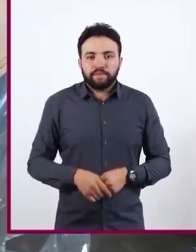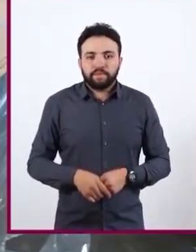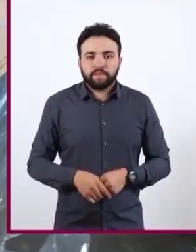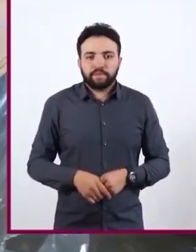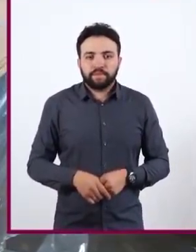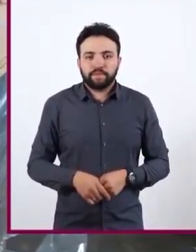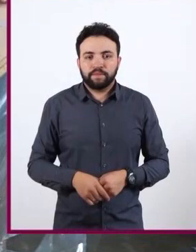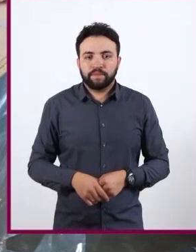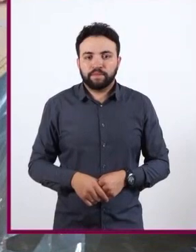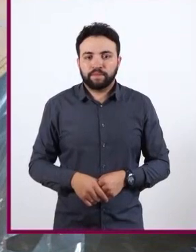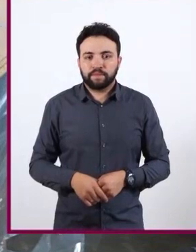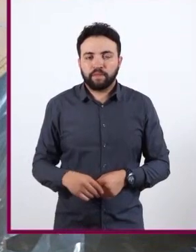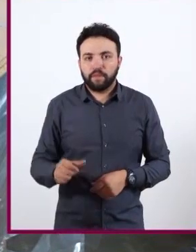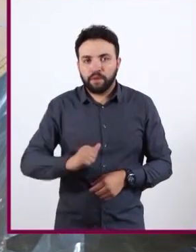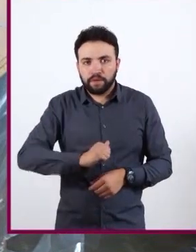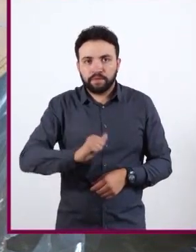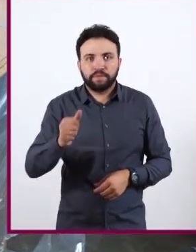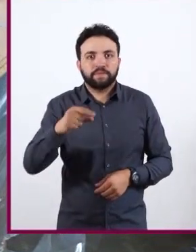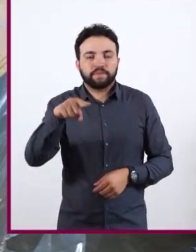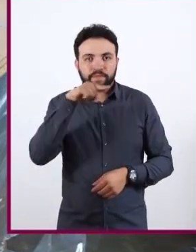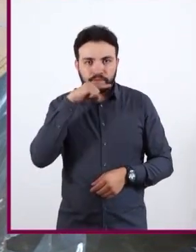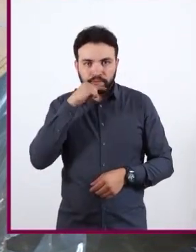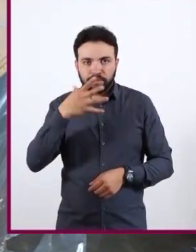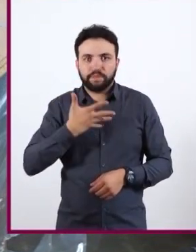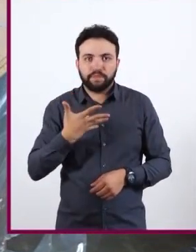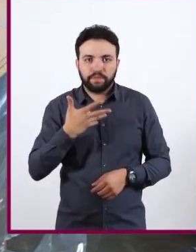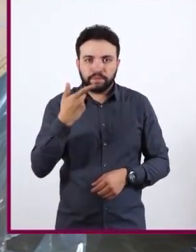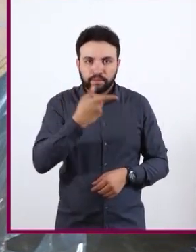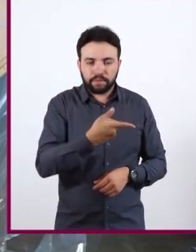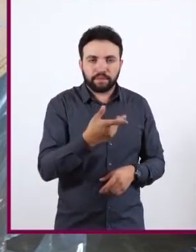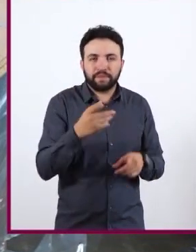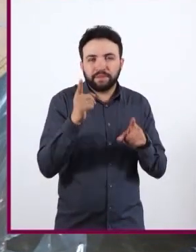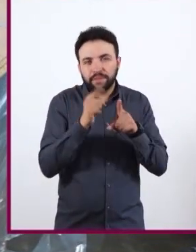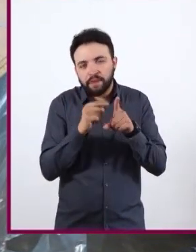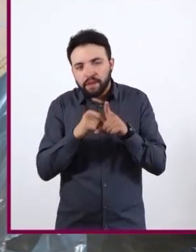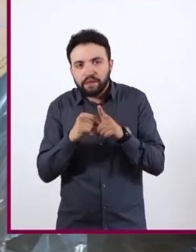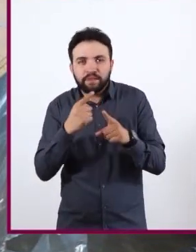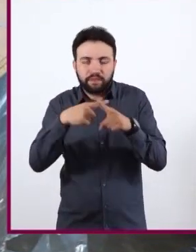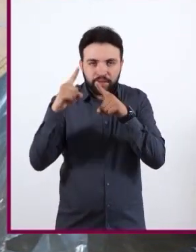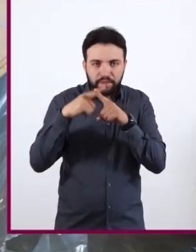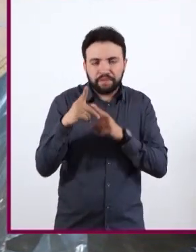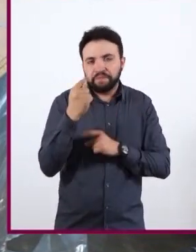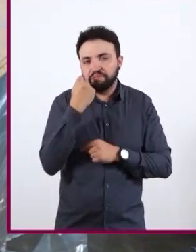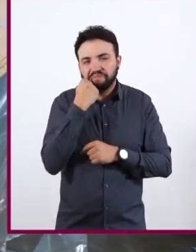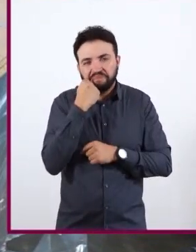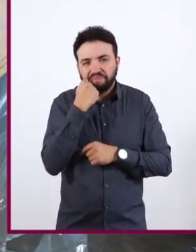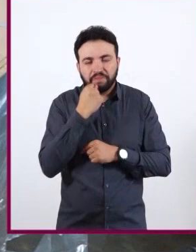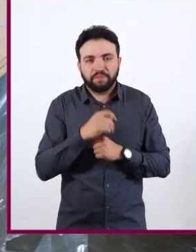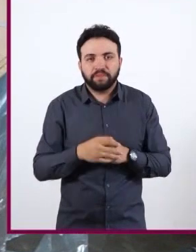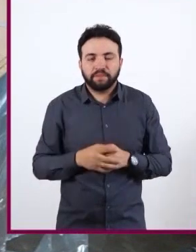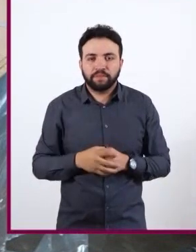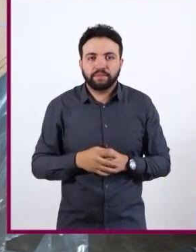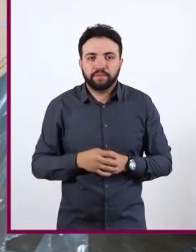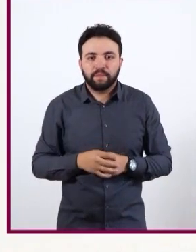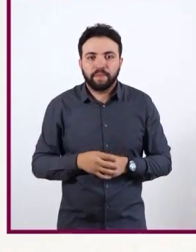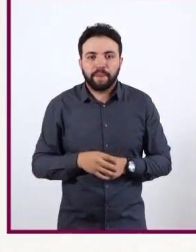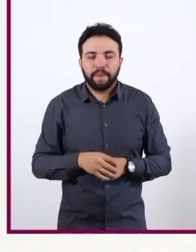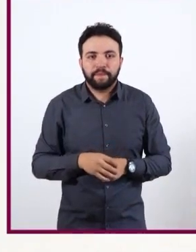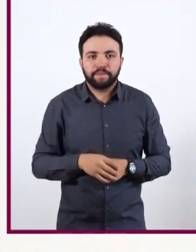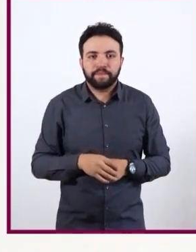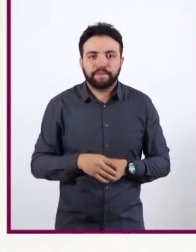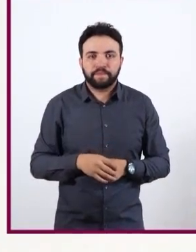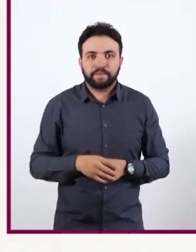A ver, aquí tenemos otro lápiz, aunque sea de color, no importa.